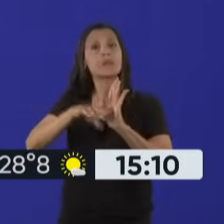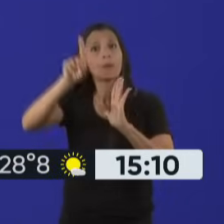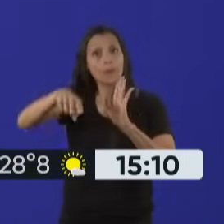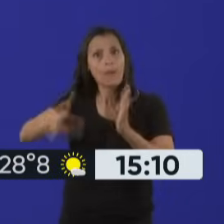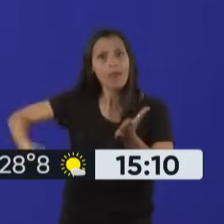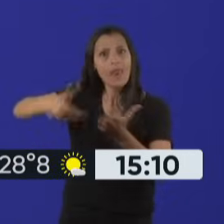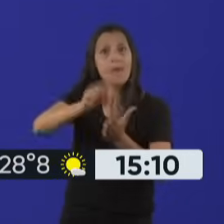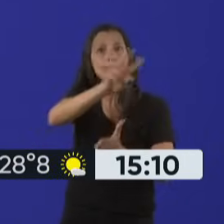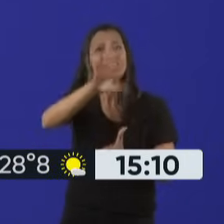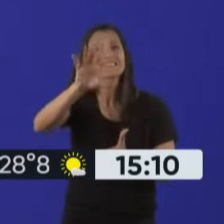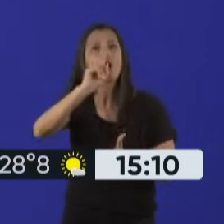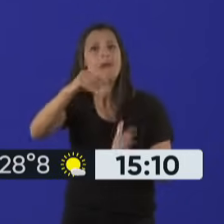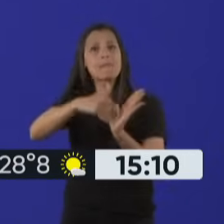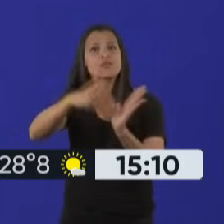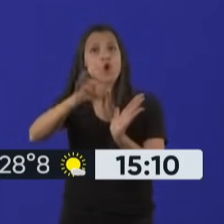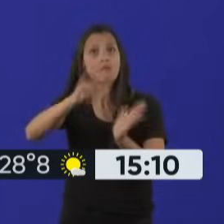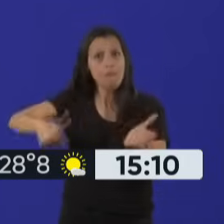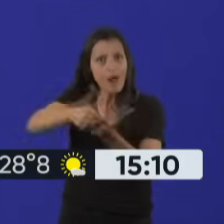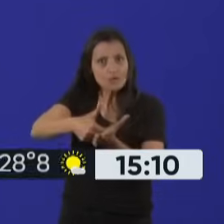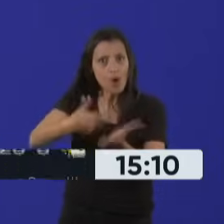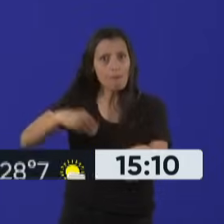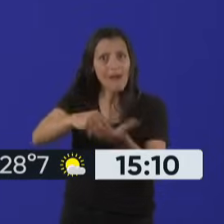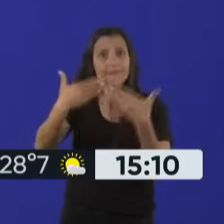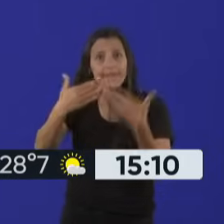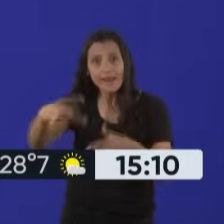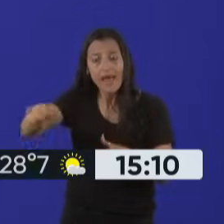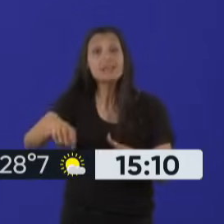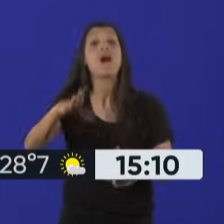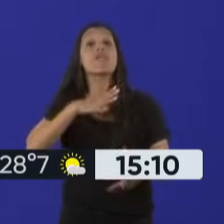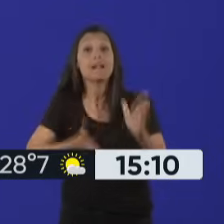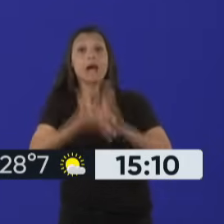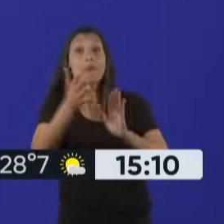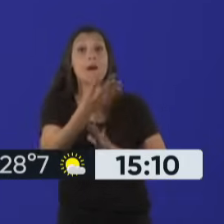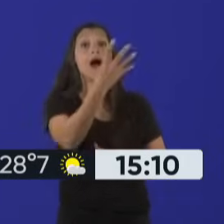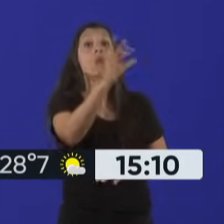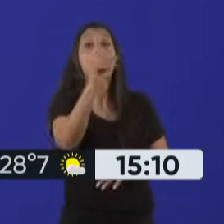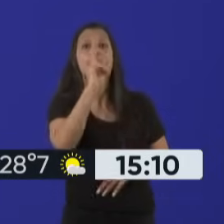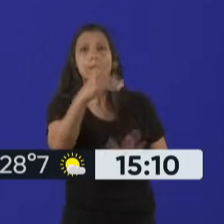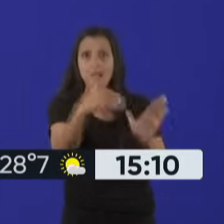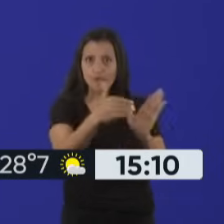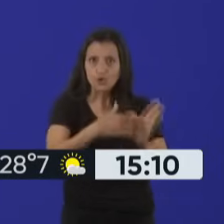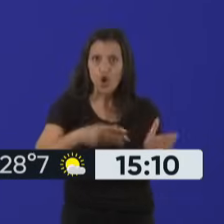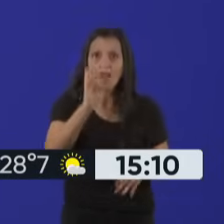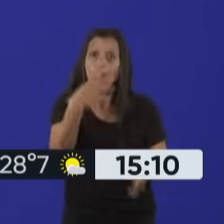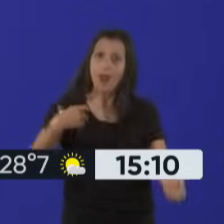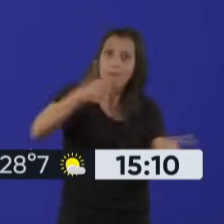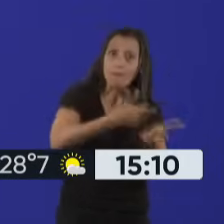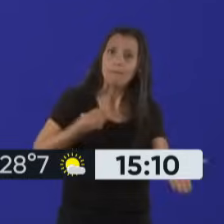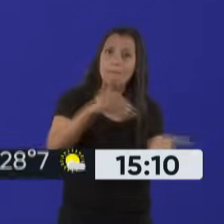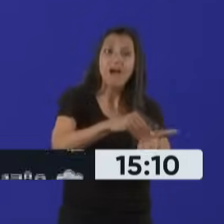dólares en inversiones y hay pendiente 40.000 millones. Es decir, los que decían que el RIGI no iba a